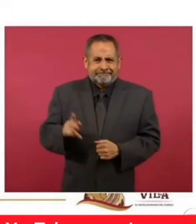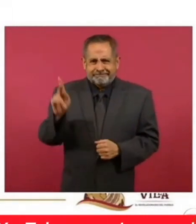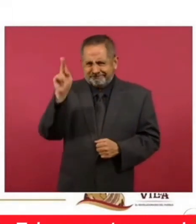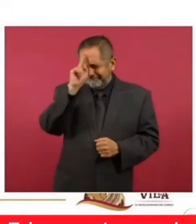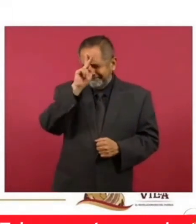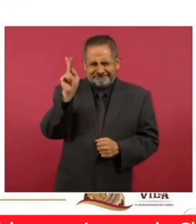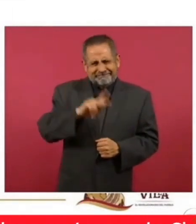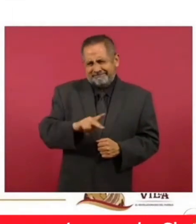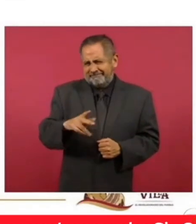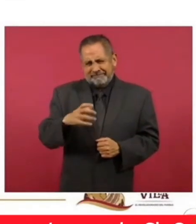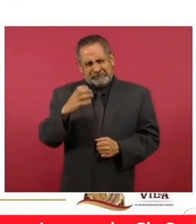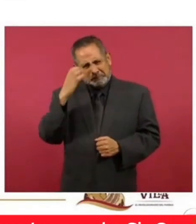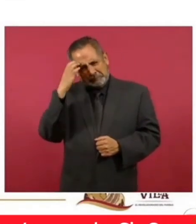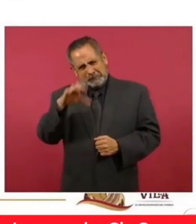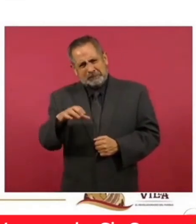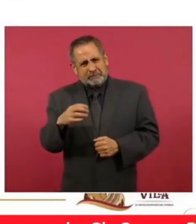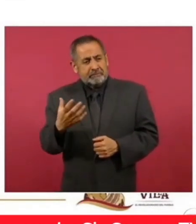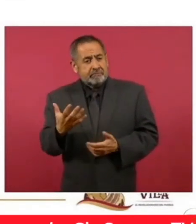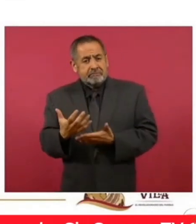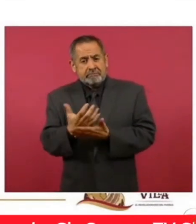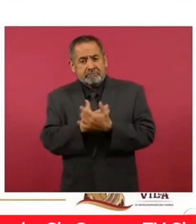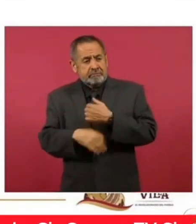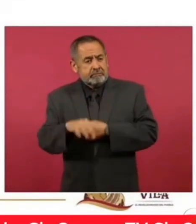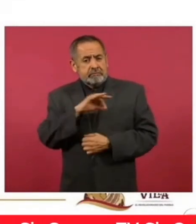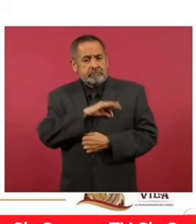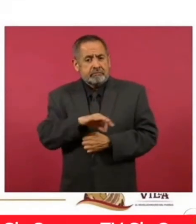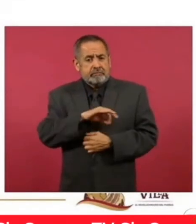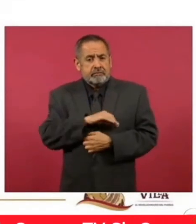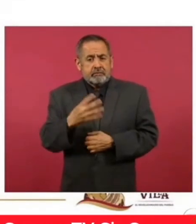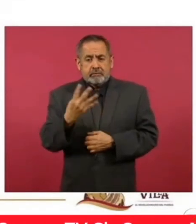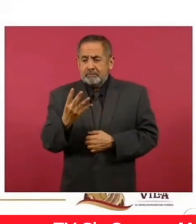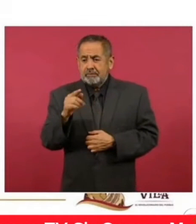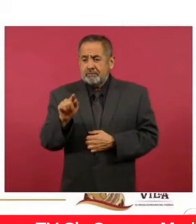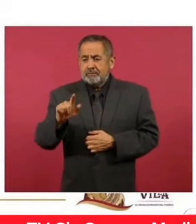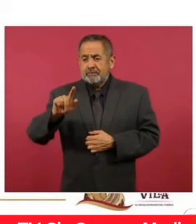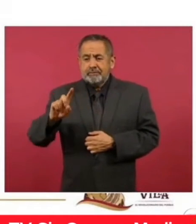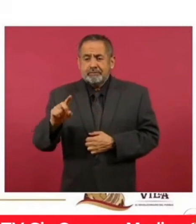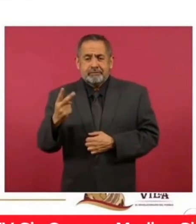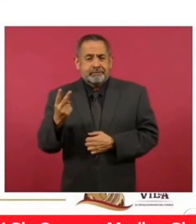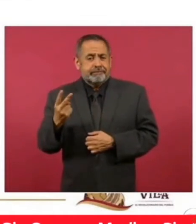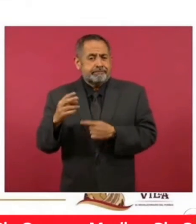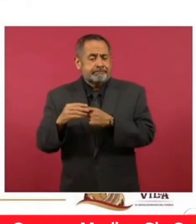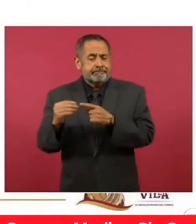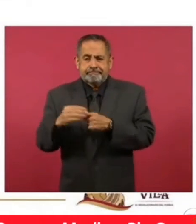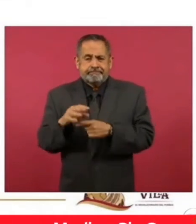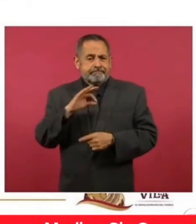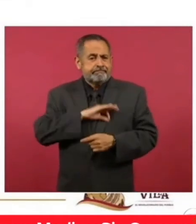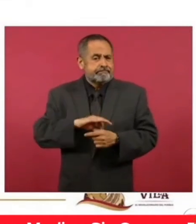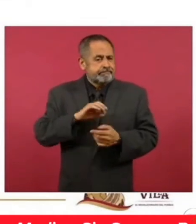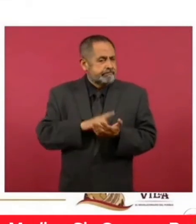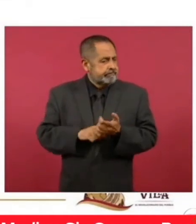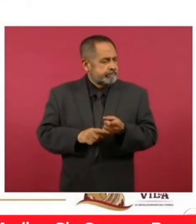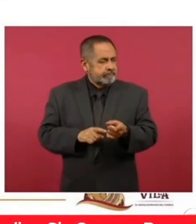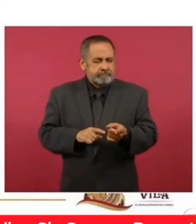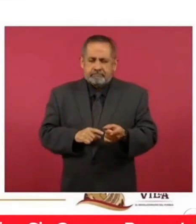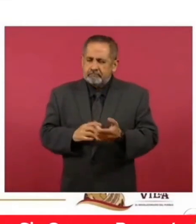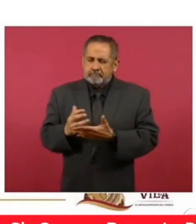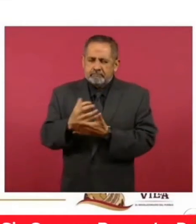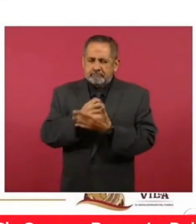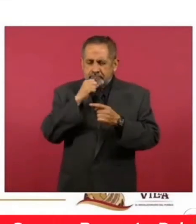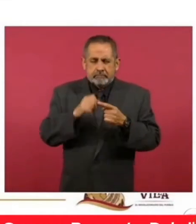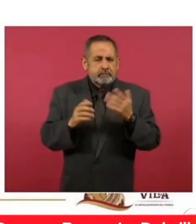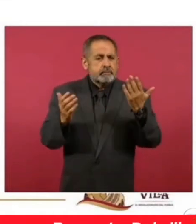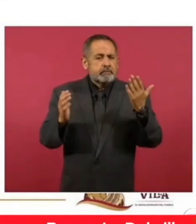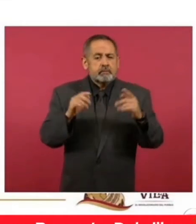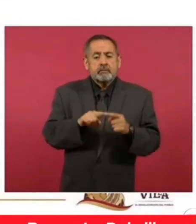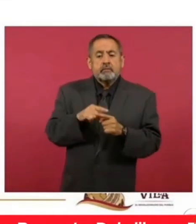pasaron de rosca, un margen de 4 pesos con 32 centavos, segurito que no le pierden. Compárenlo